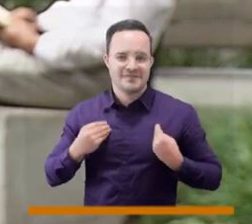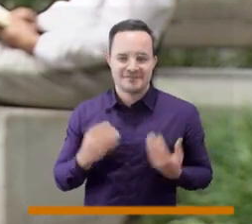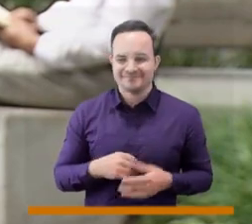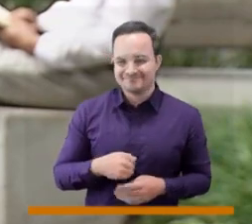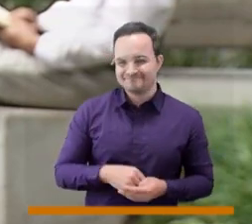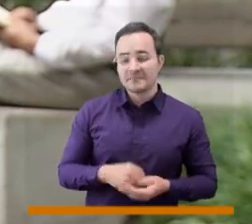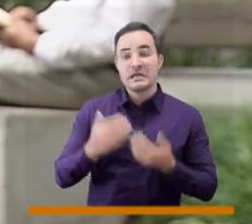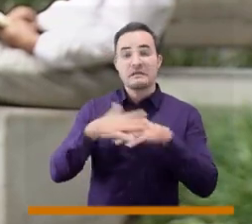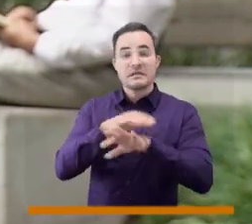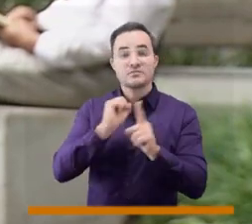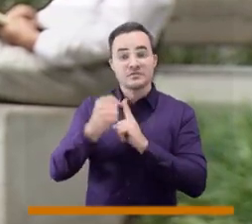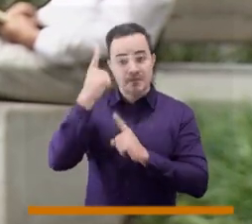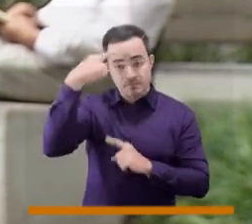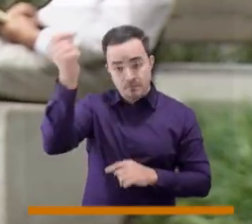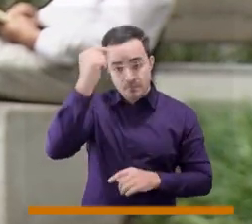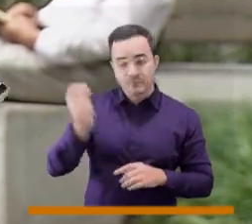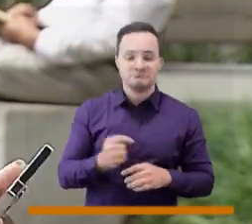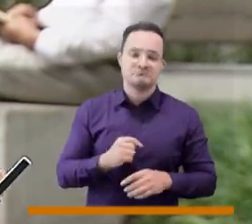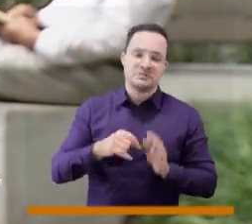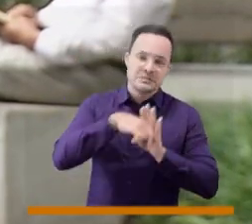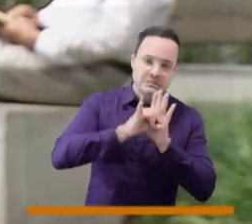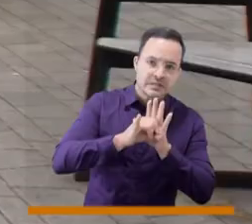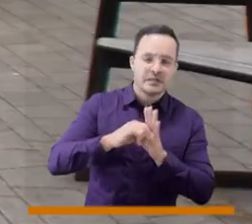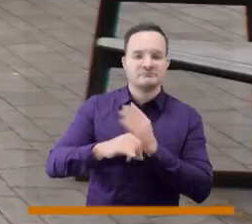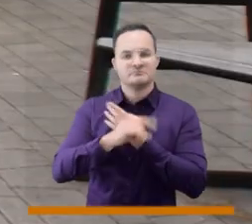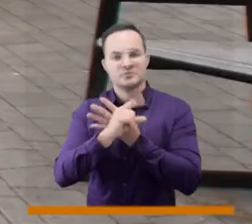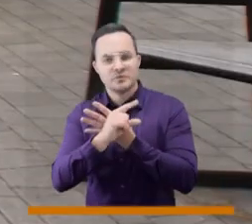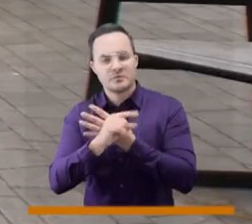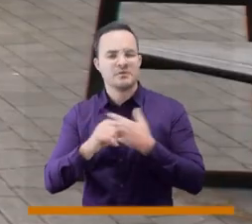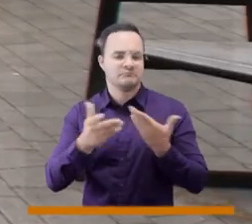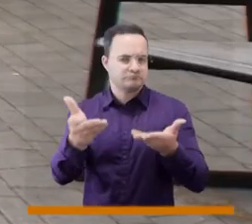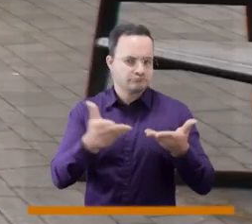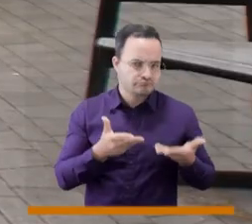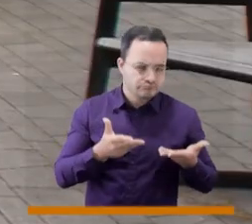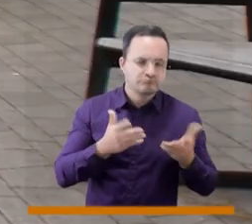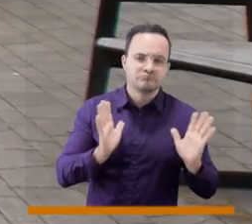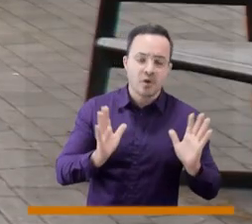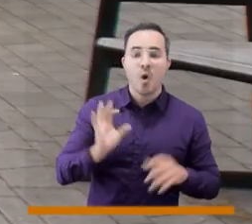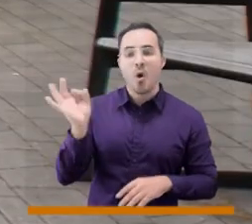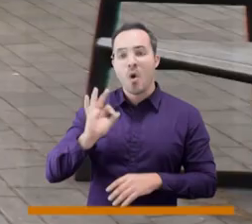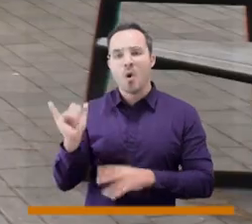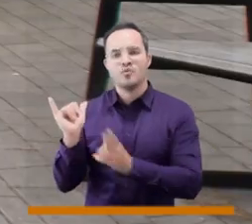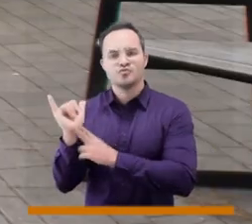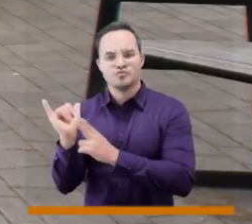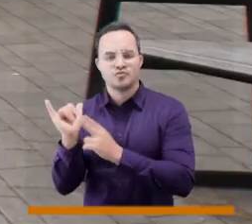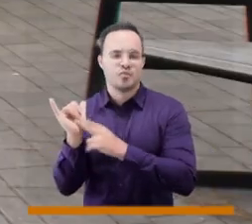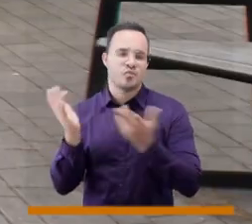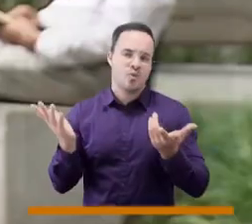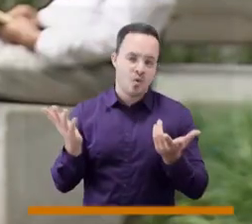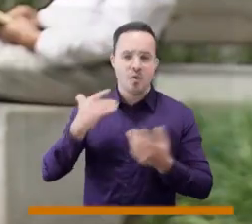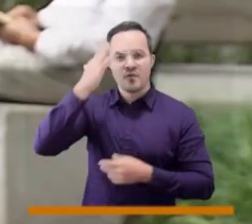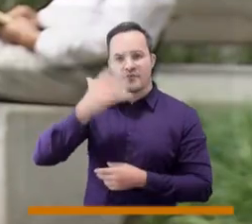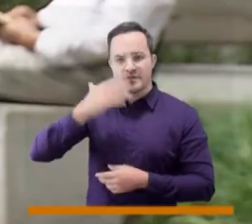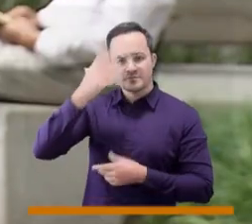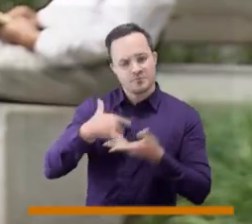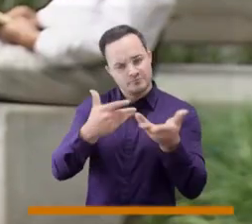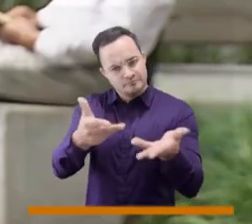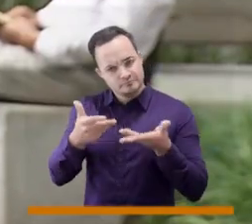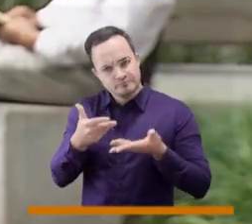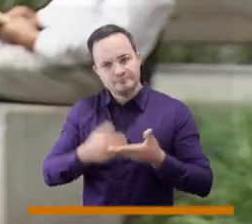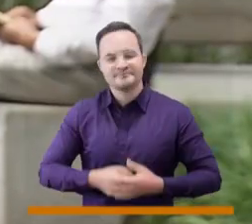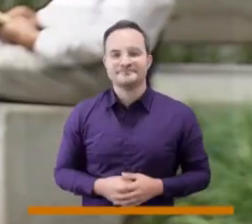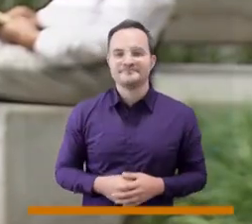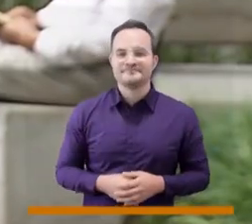pueden encontrar en nuestras redes sociales, Instagram y Twitter como @consejomedellin y Facebook y en el canal de YouTube